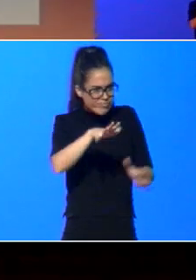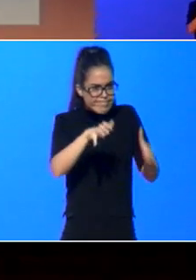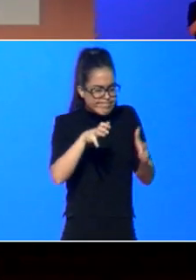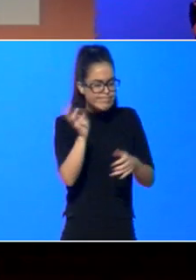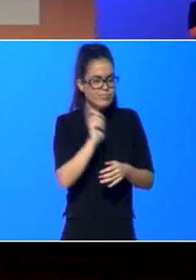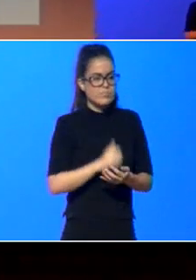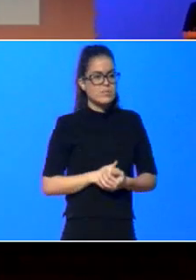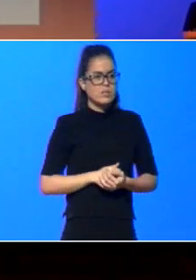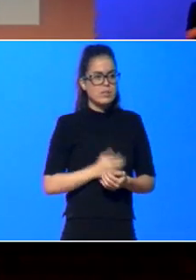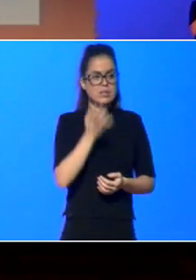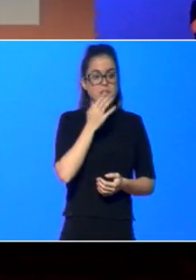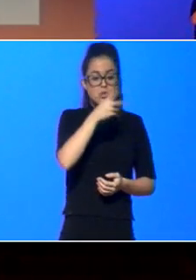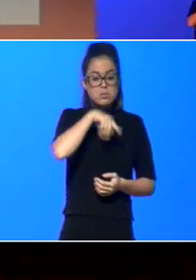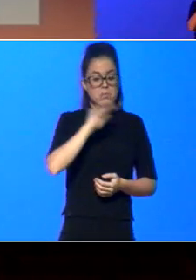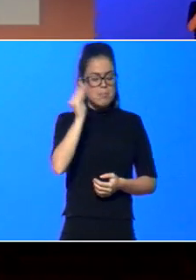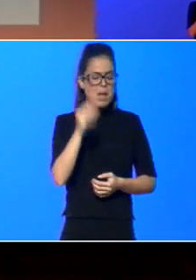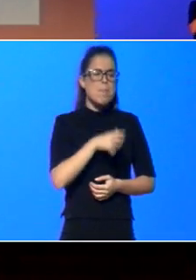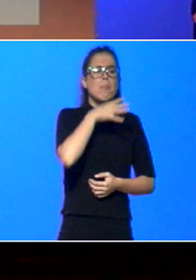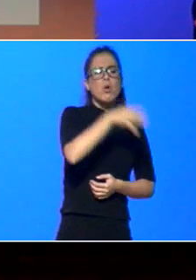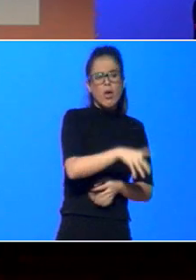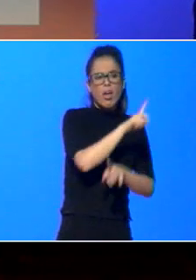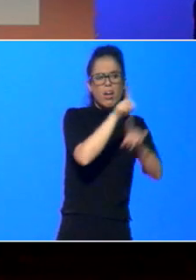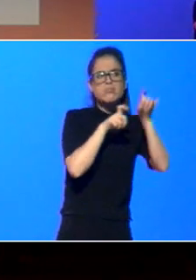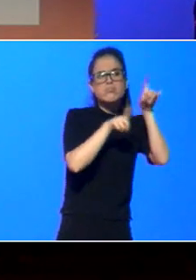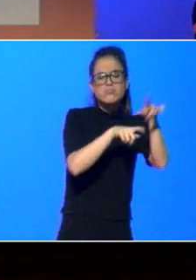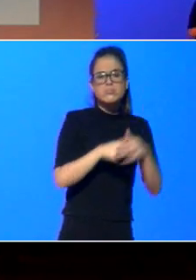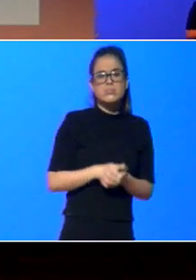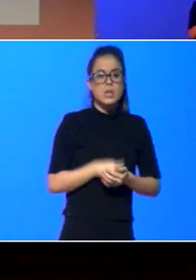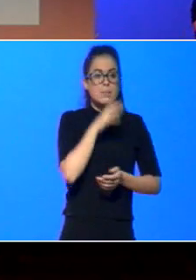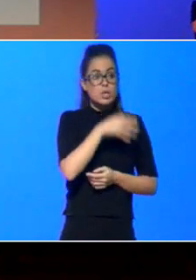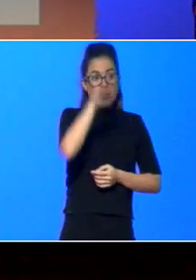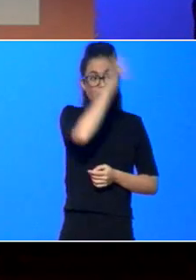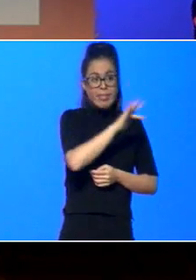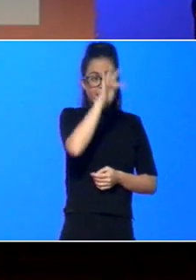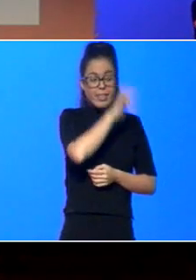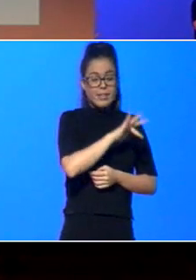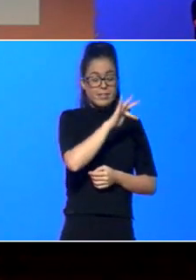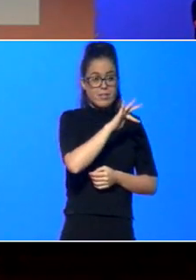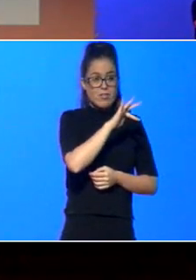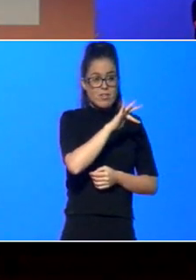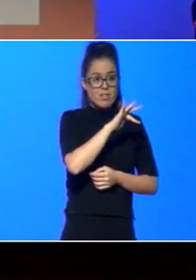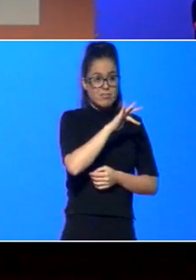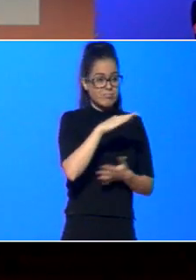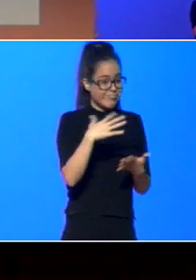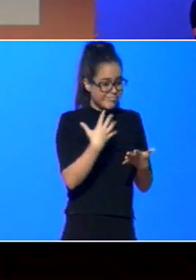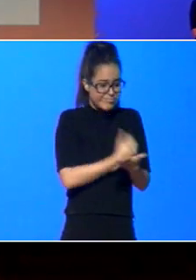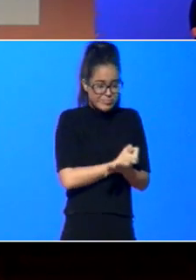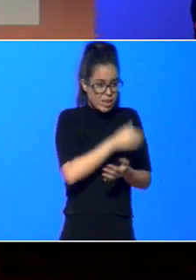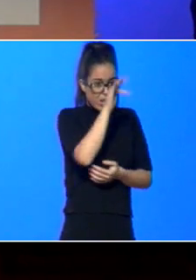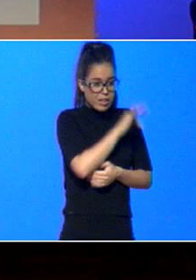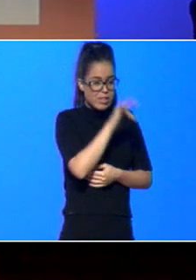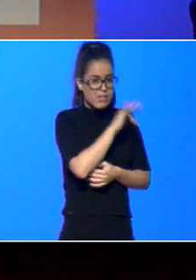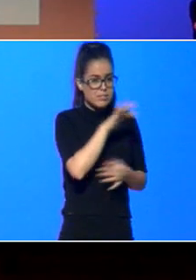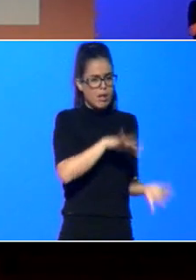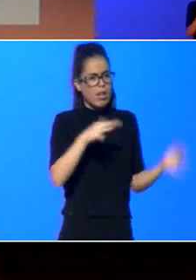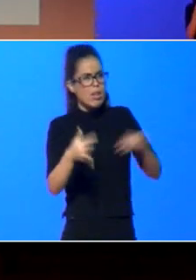si pensamos porque probablemente sea porque toda esta teoría no la hemos llevado No es que no